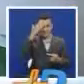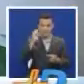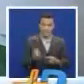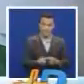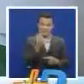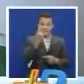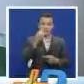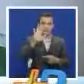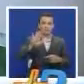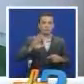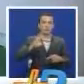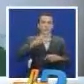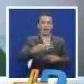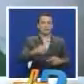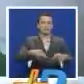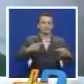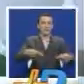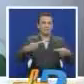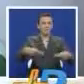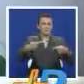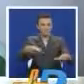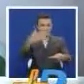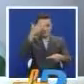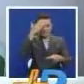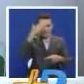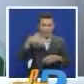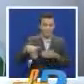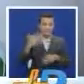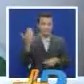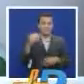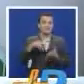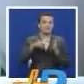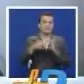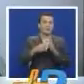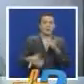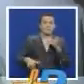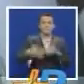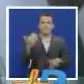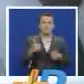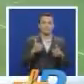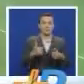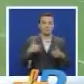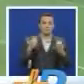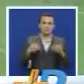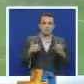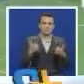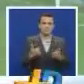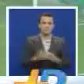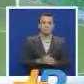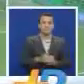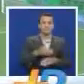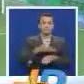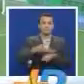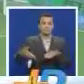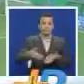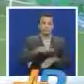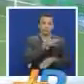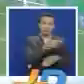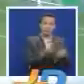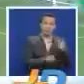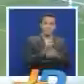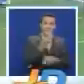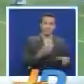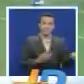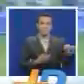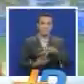los cuadrangulares. Nos da pie para iniciar bien y bueno, contentos por eso. De nuevo el Pasto atacó y con Villota marcó el